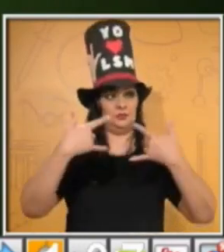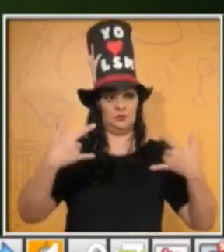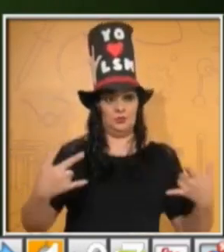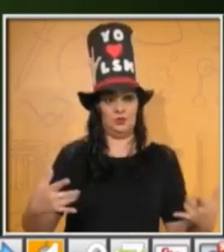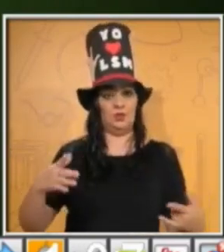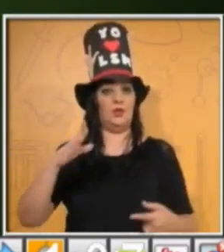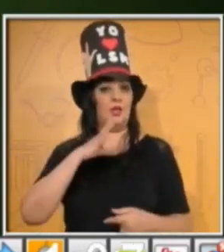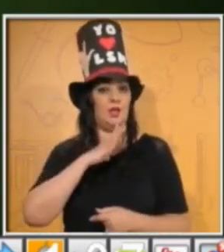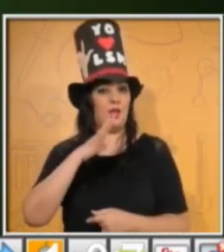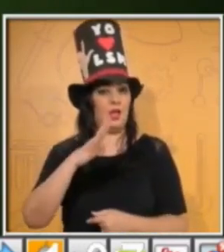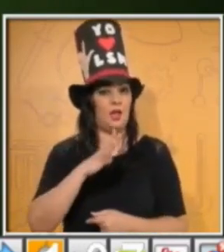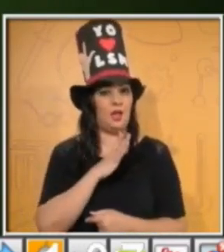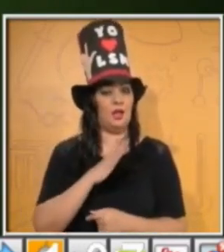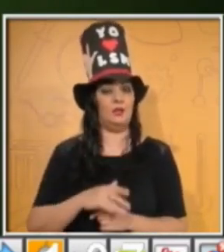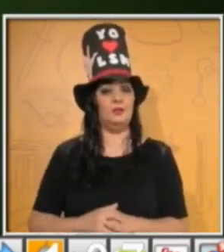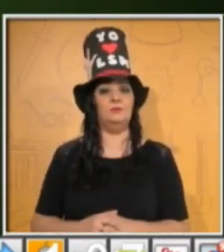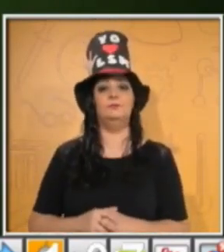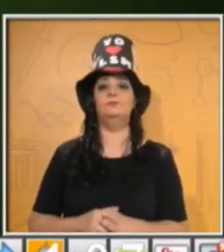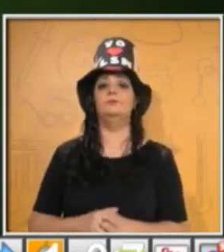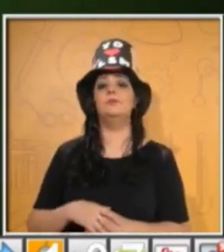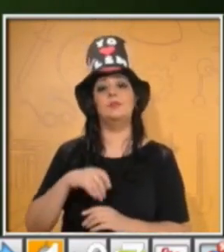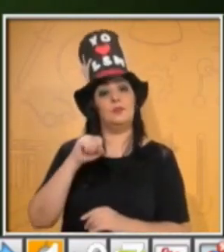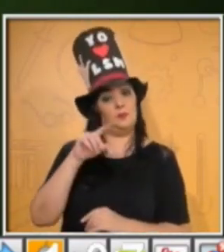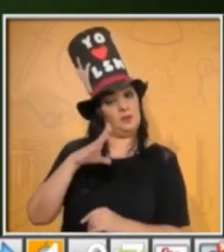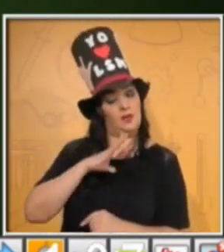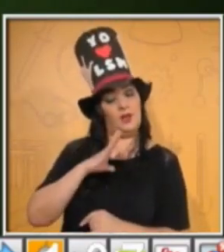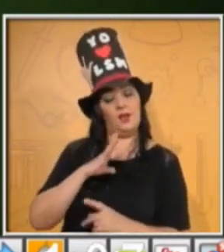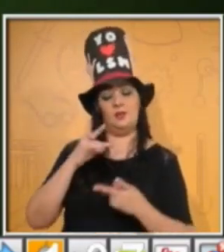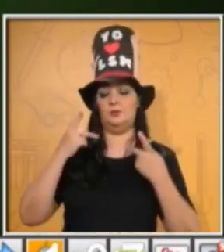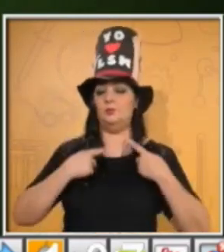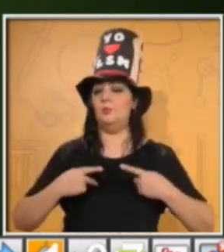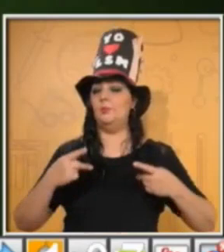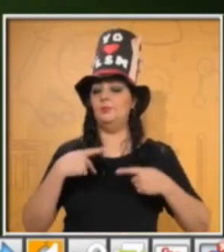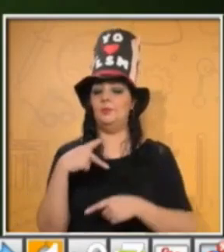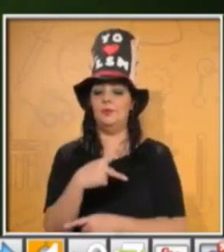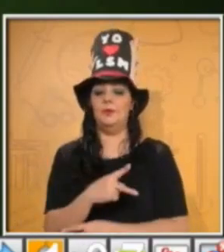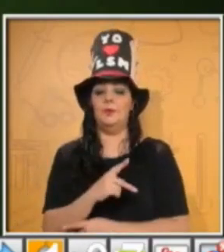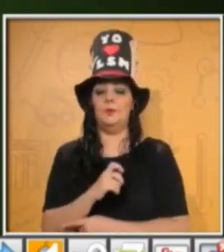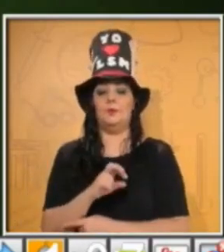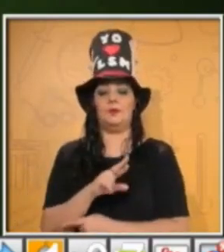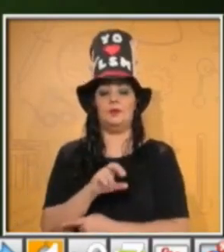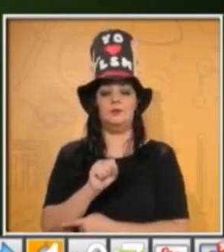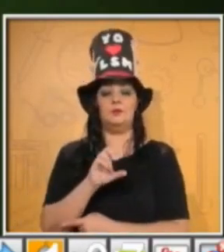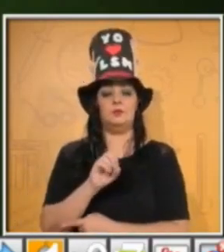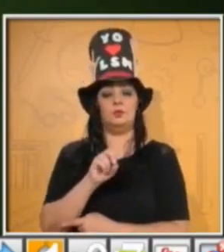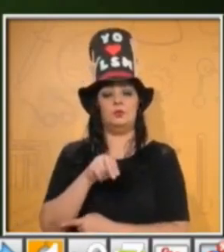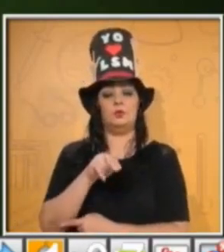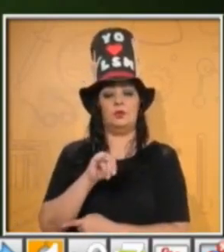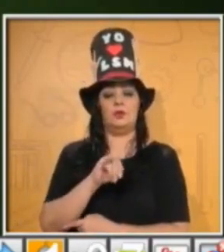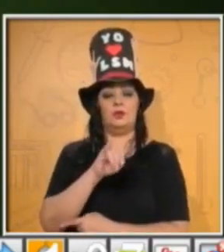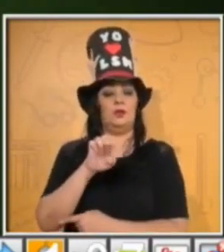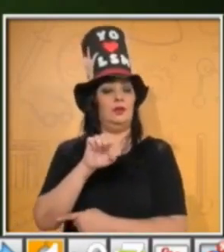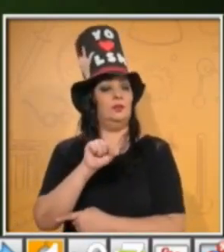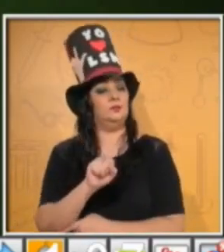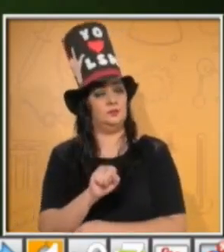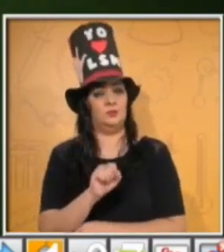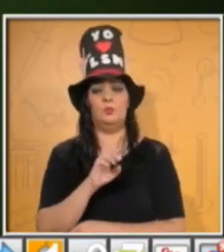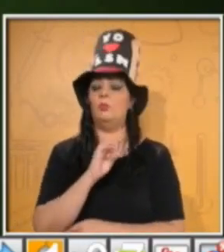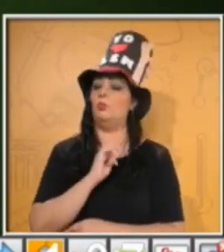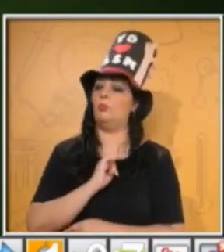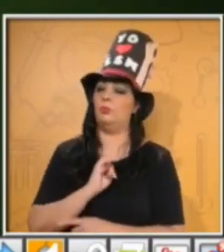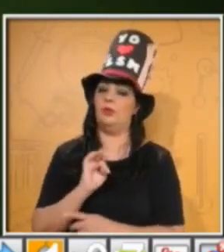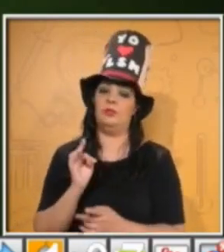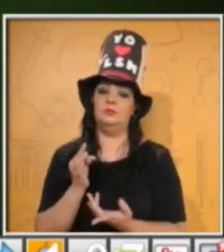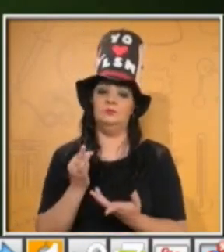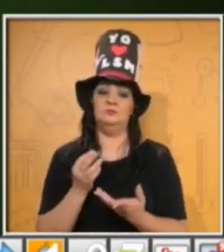presentando. Tenemos también a los personajes. Son los que desarrollan la historia. Pueden ser basados en estereotipos. Ya